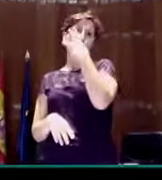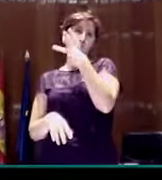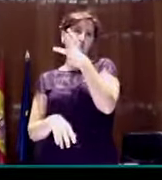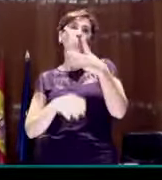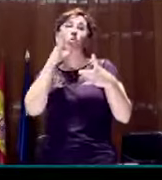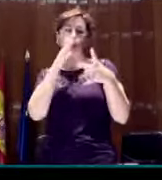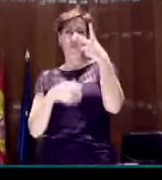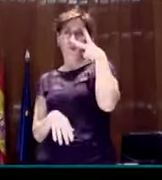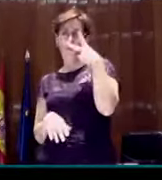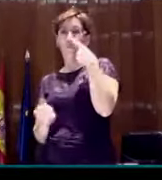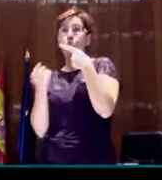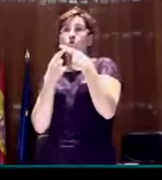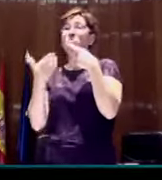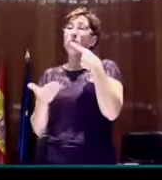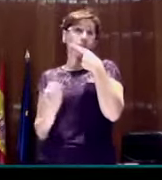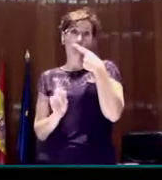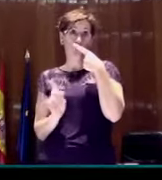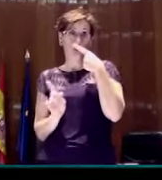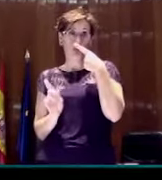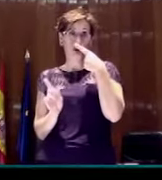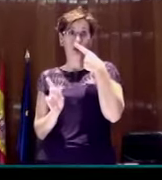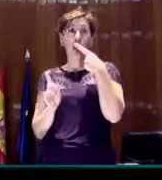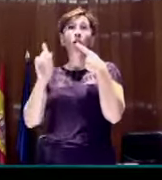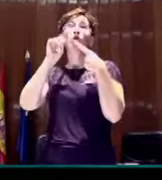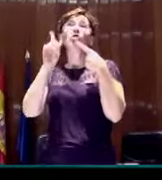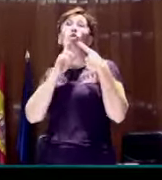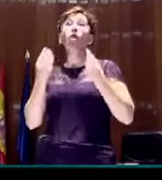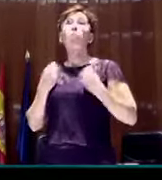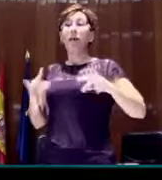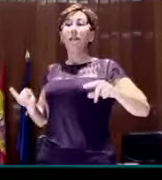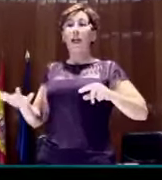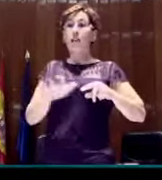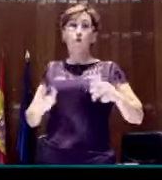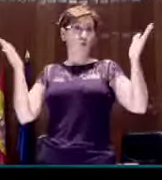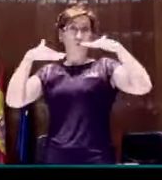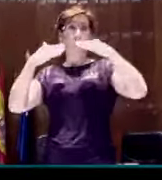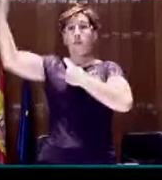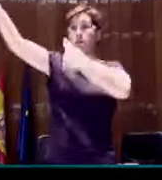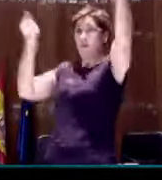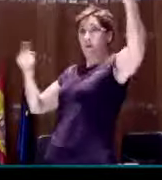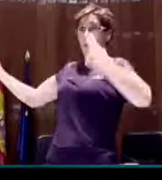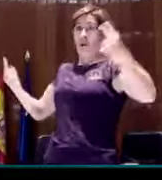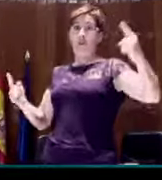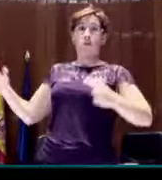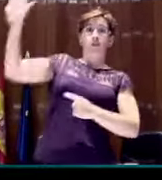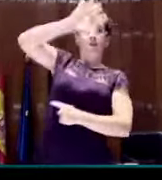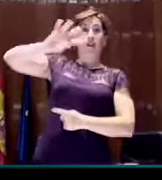Uno, y que no es el más importante, es los sordos no viven en ningún territorio, están dispersos por toda Cataluña,